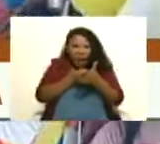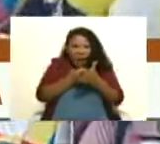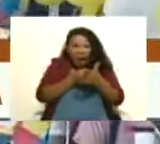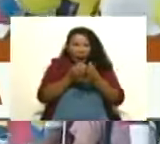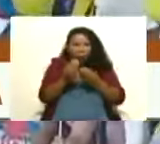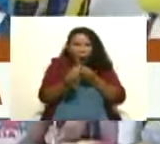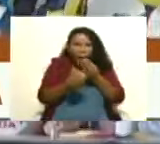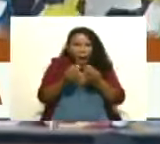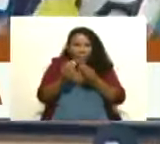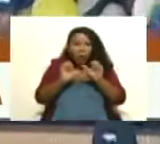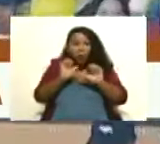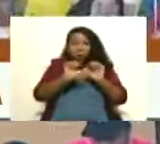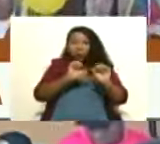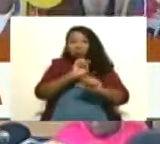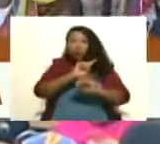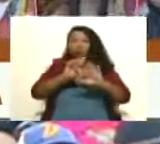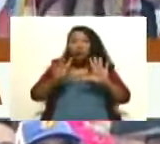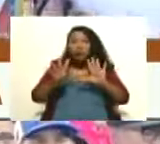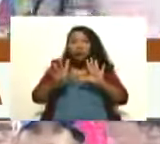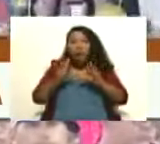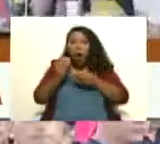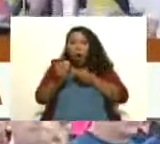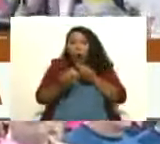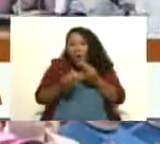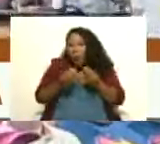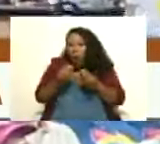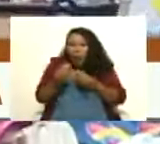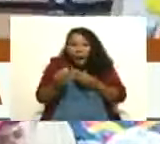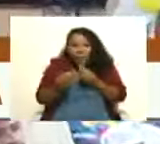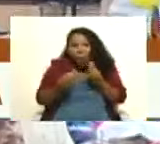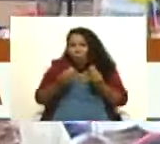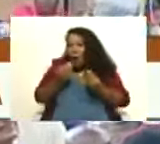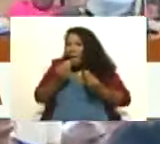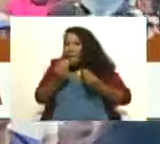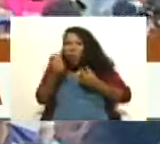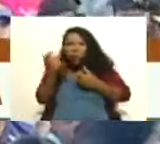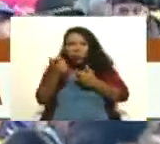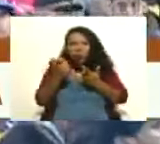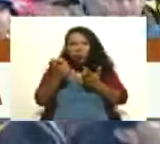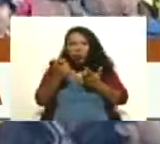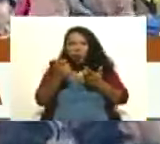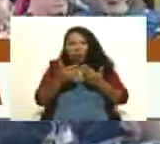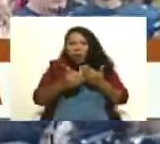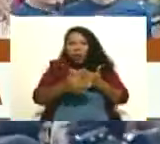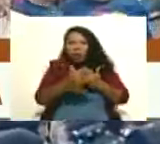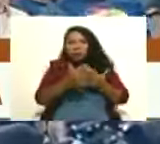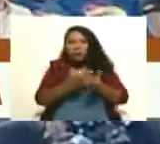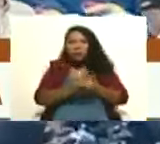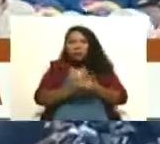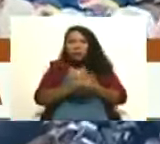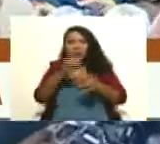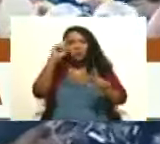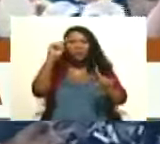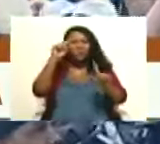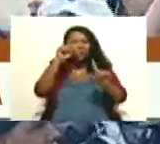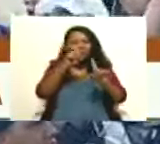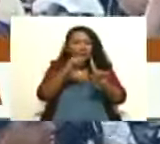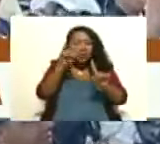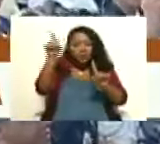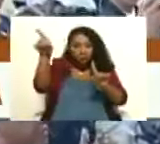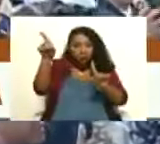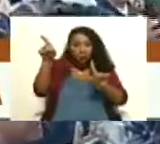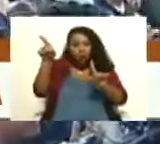desde el siglo XIX, siempre ha sido ir hacia adelante. El objetivo siempre ha